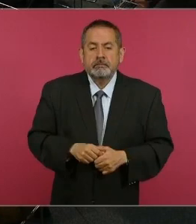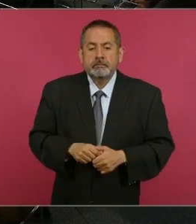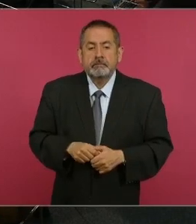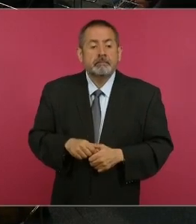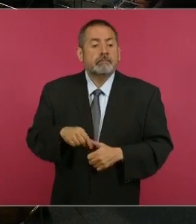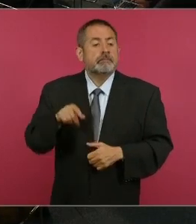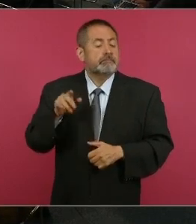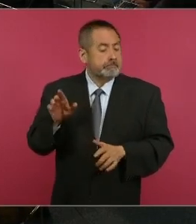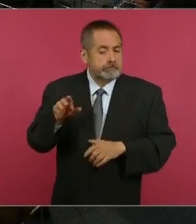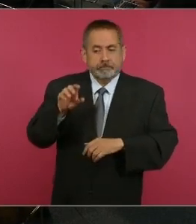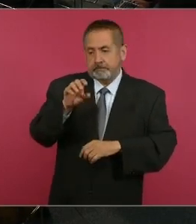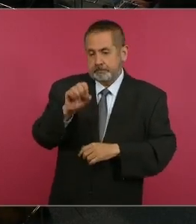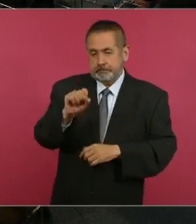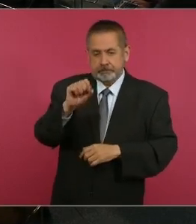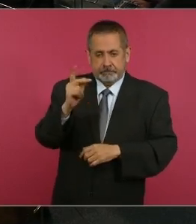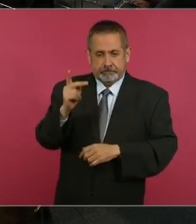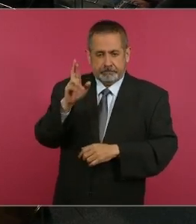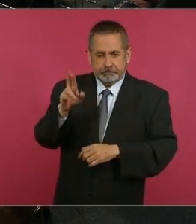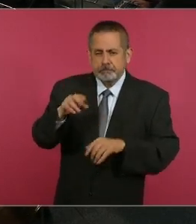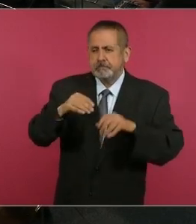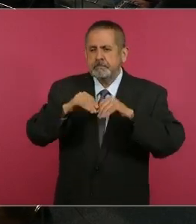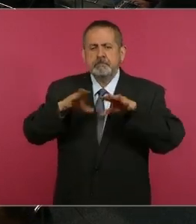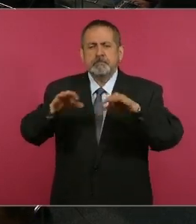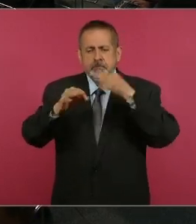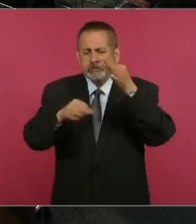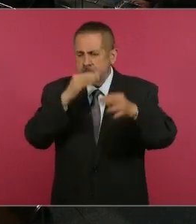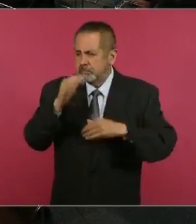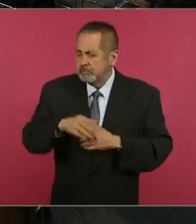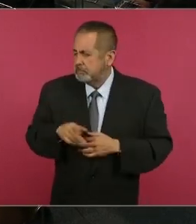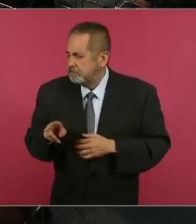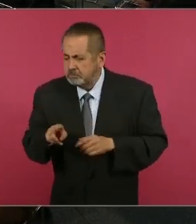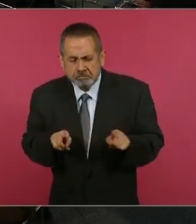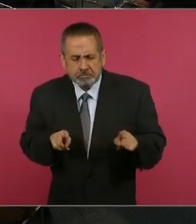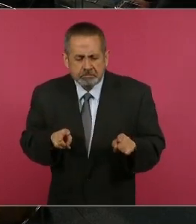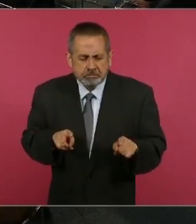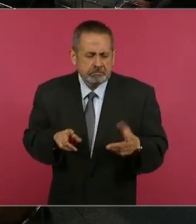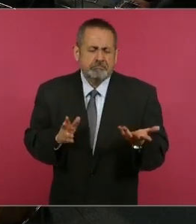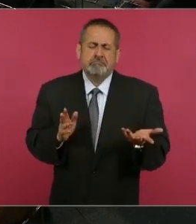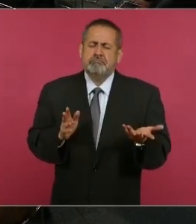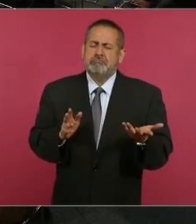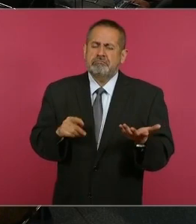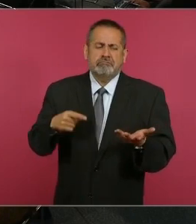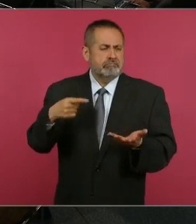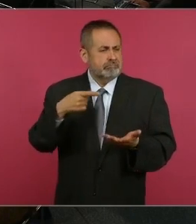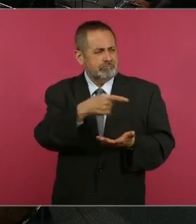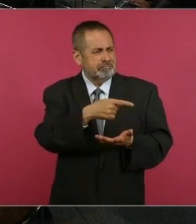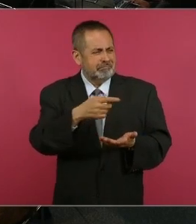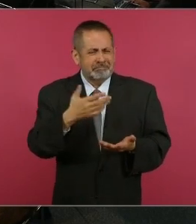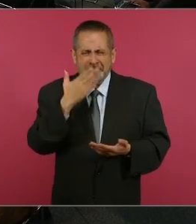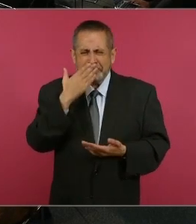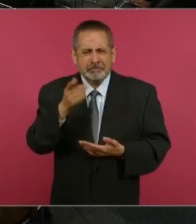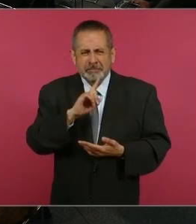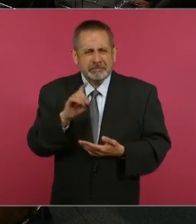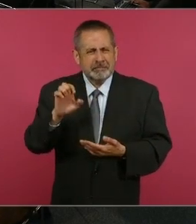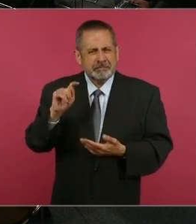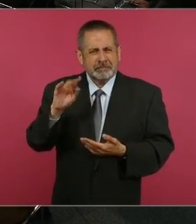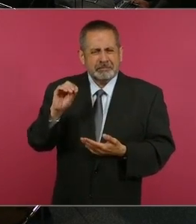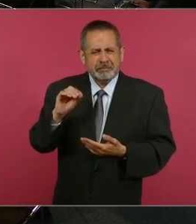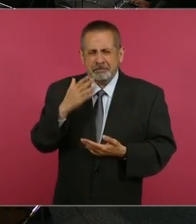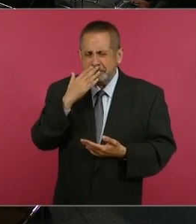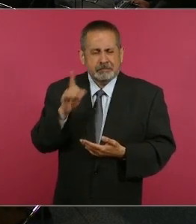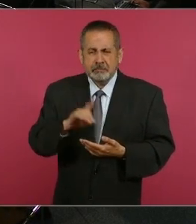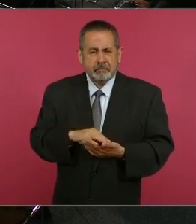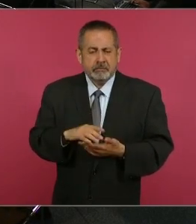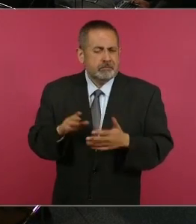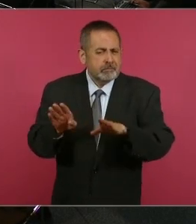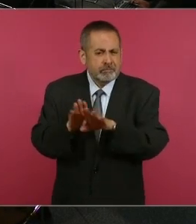de Radiodifusión no cuestionó la legalidad, pero sí el sentido ético, porque el dejar la estación